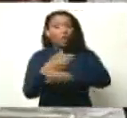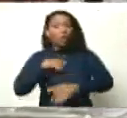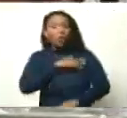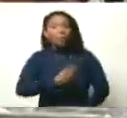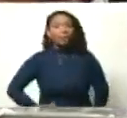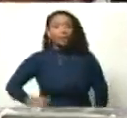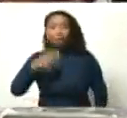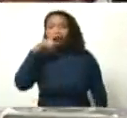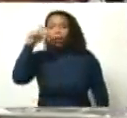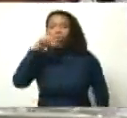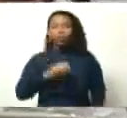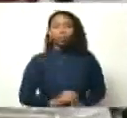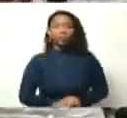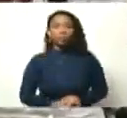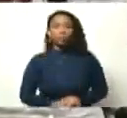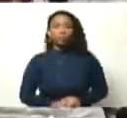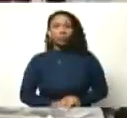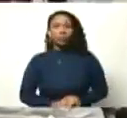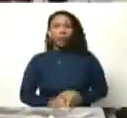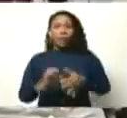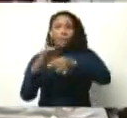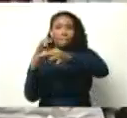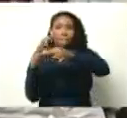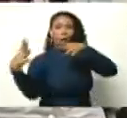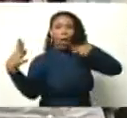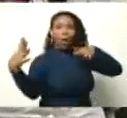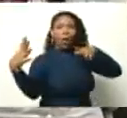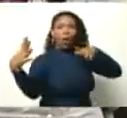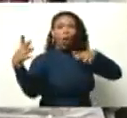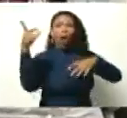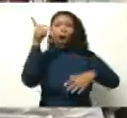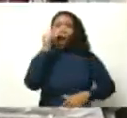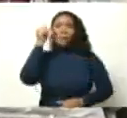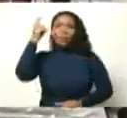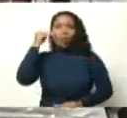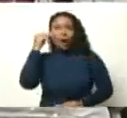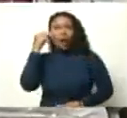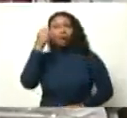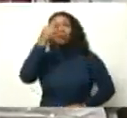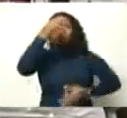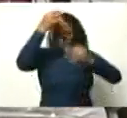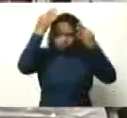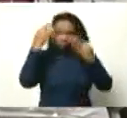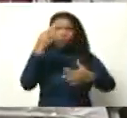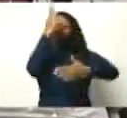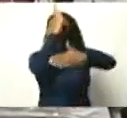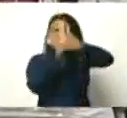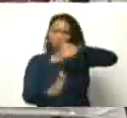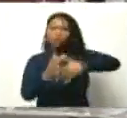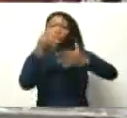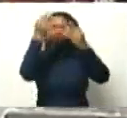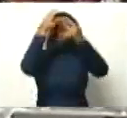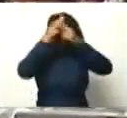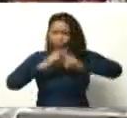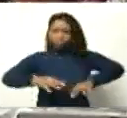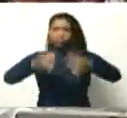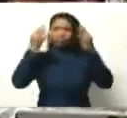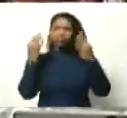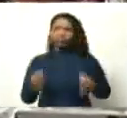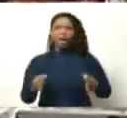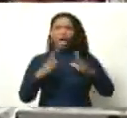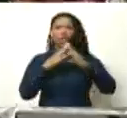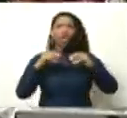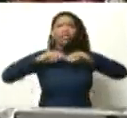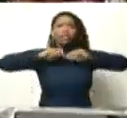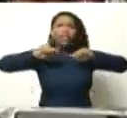presidente Maduro se soltó con hombres y mujeres dignos por todo el territorio